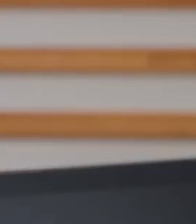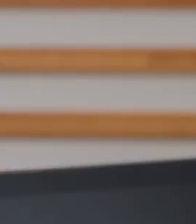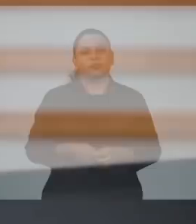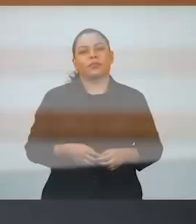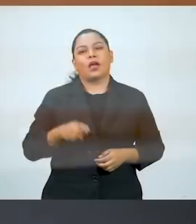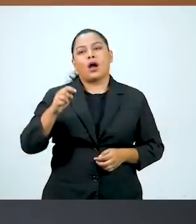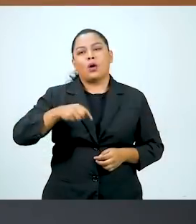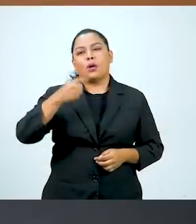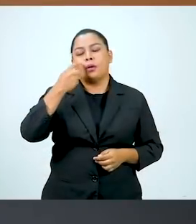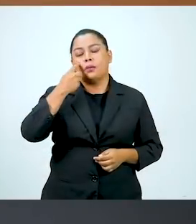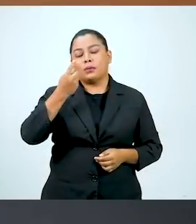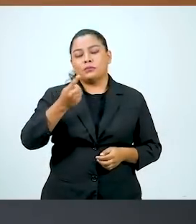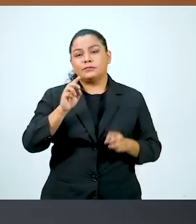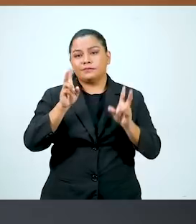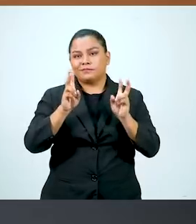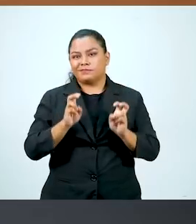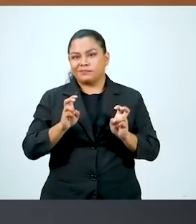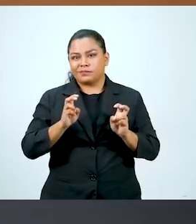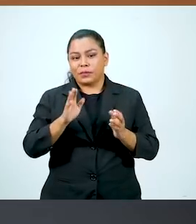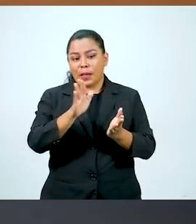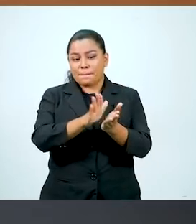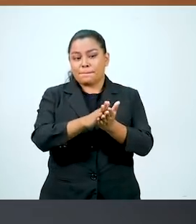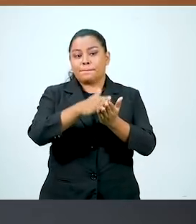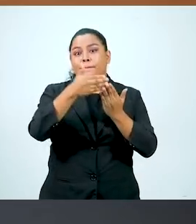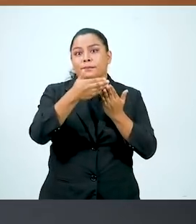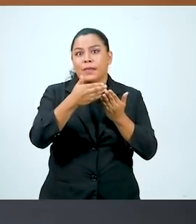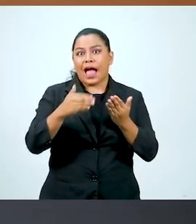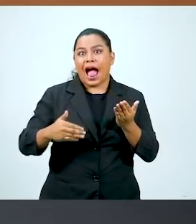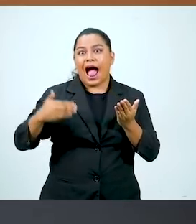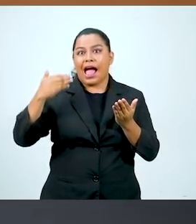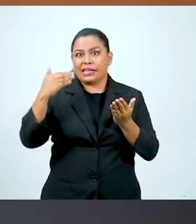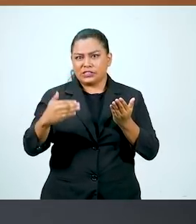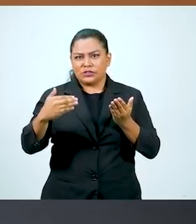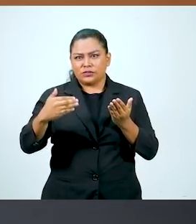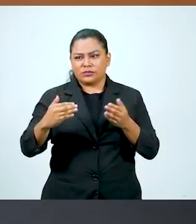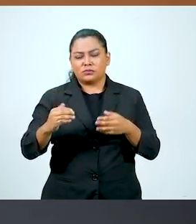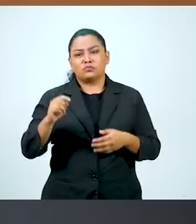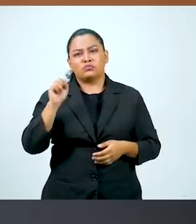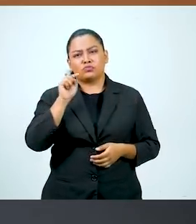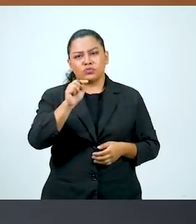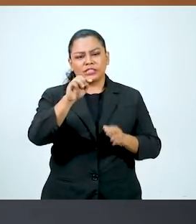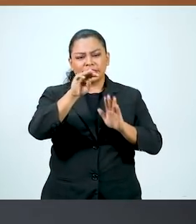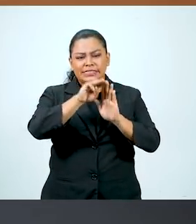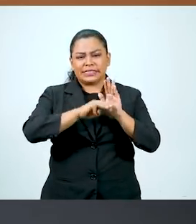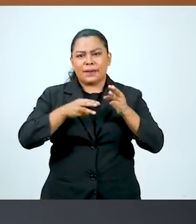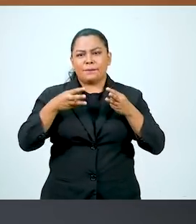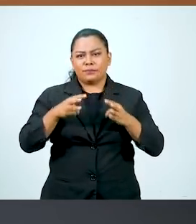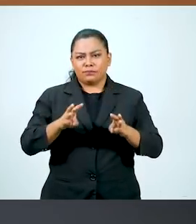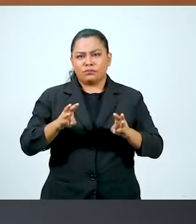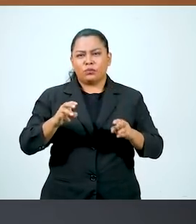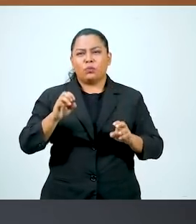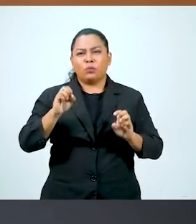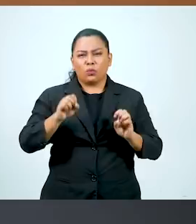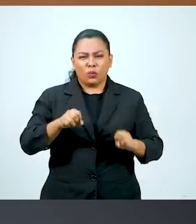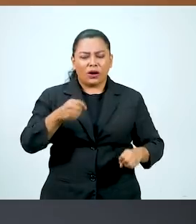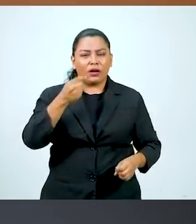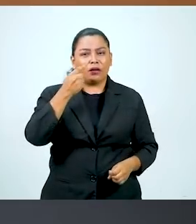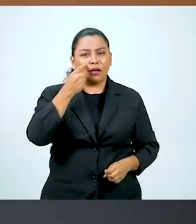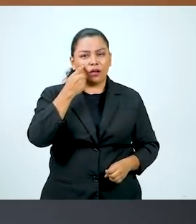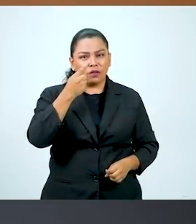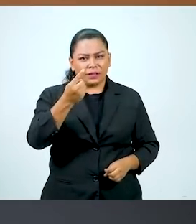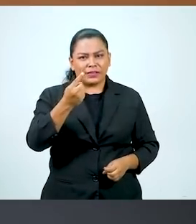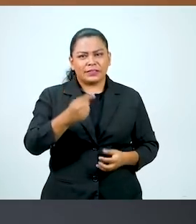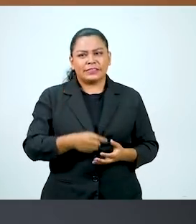Ahora hablaremos de la parte correspondiente a la planificación anual. Y para eso, en su guía metodológica encontrarán